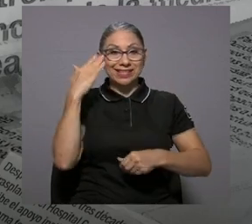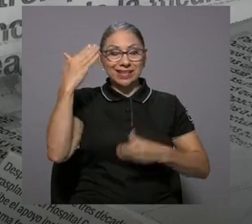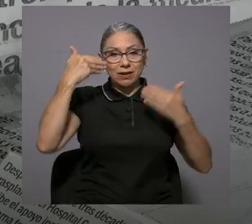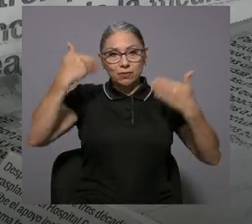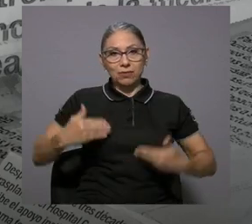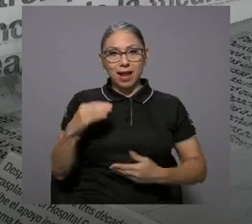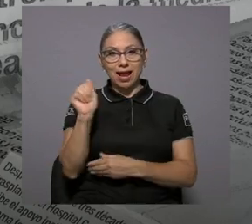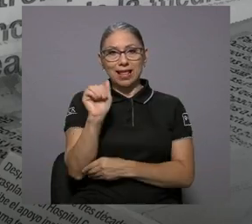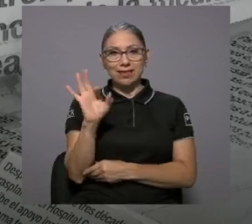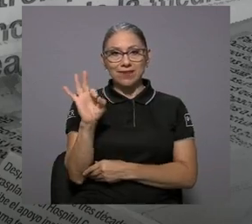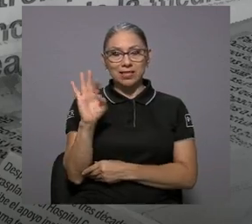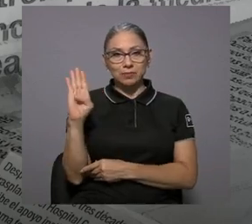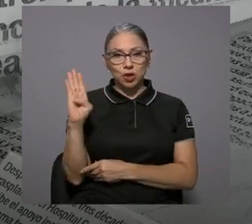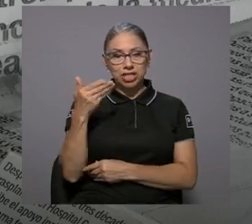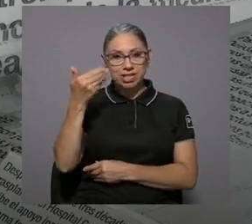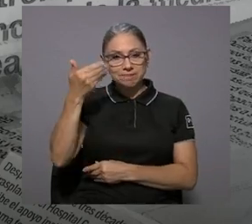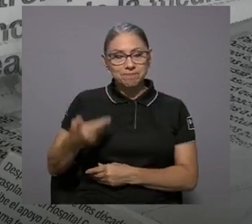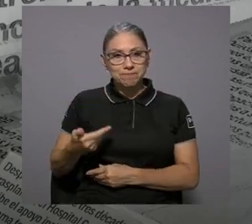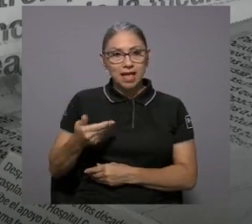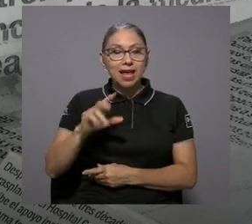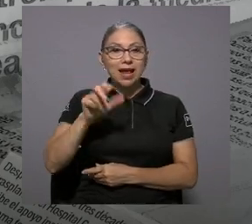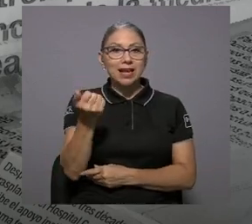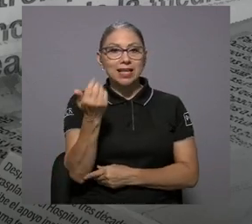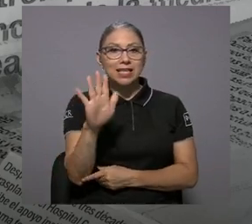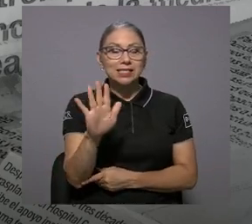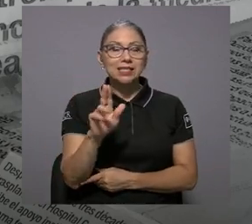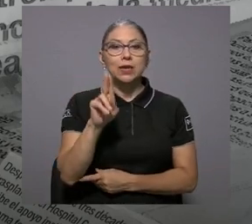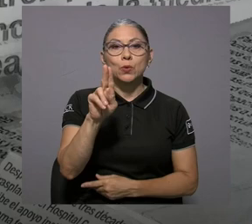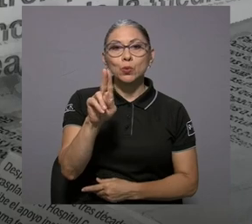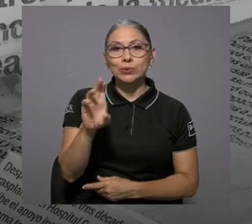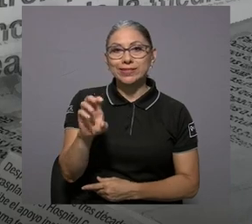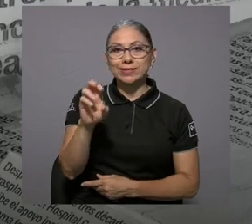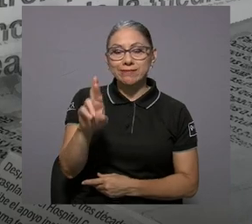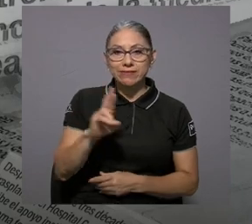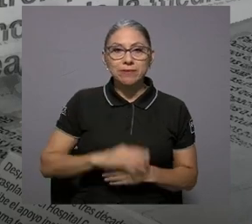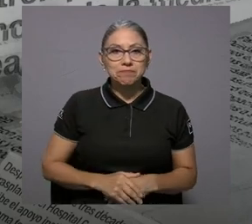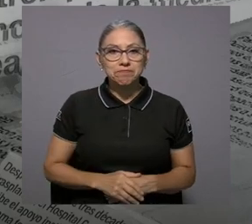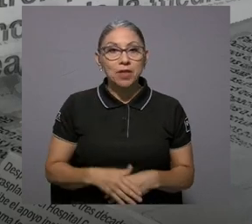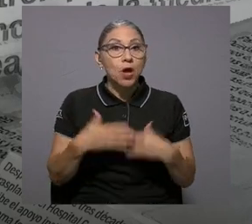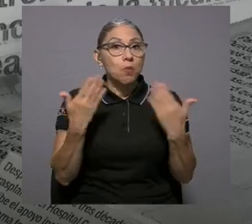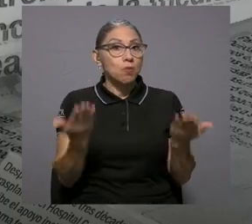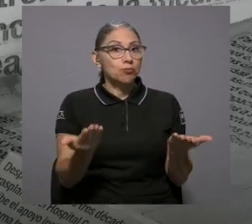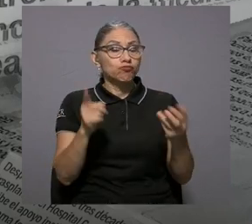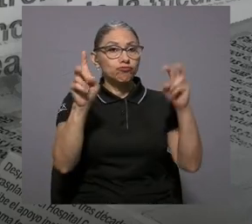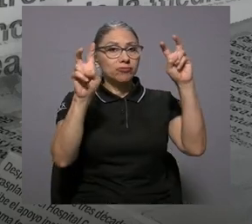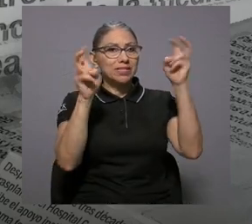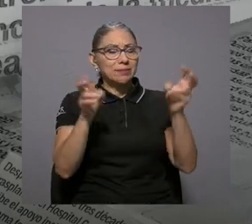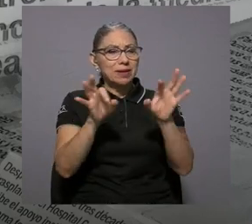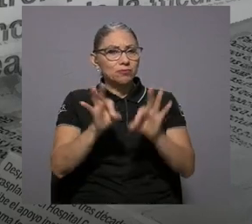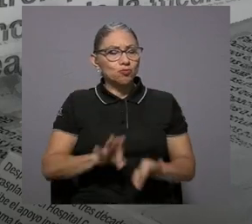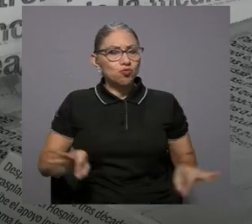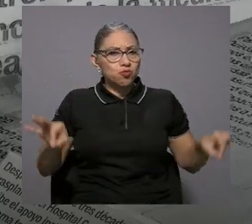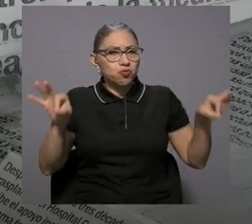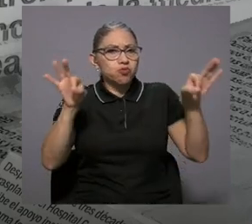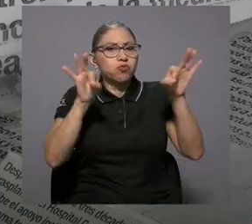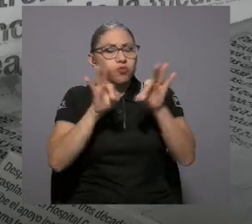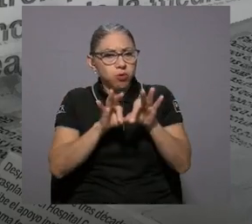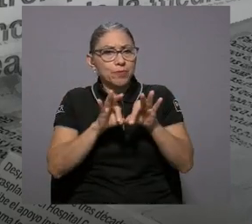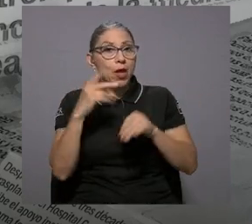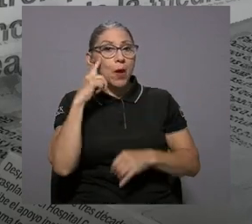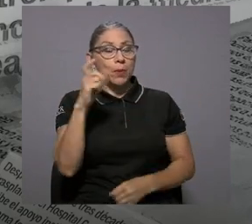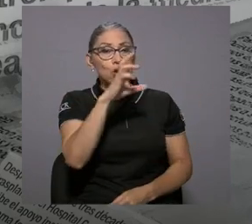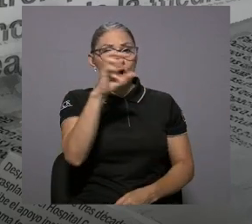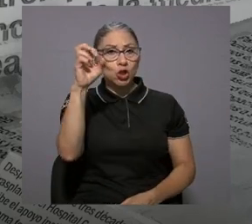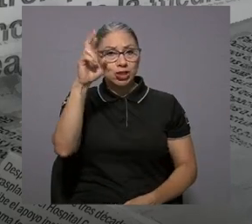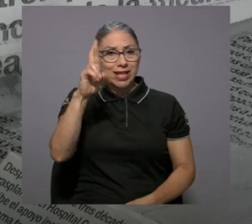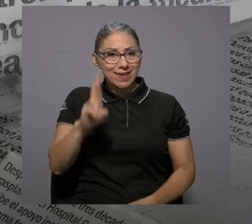Alejandra Fernández Bonilla del canal 15 UCR. Bueno, y tenemos un tema sumamente importante porque Costa